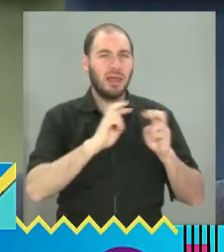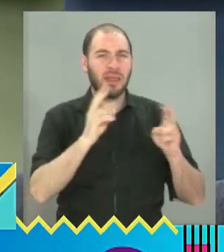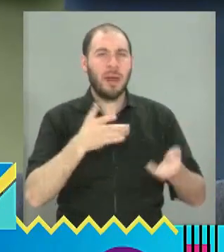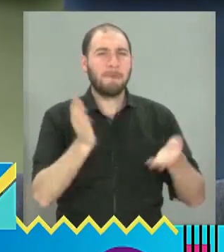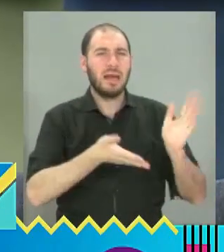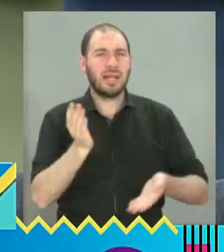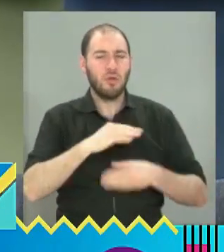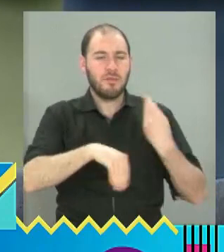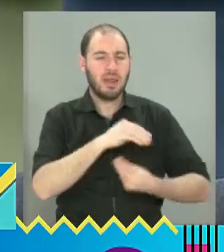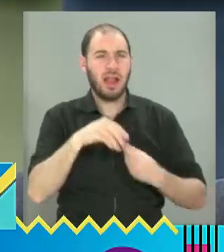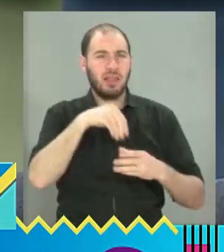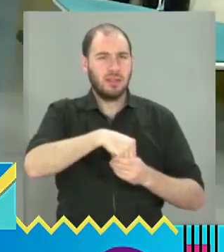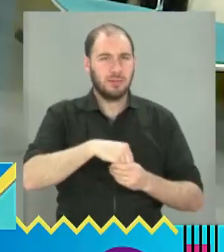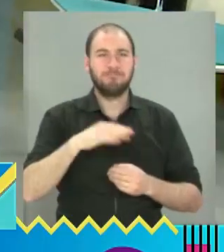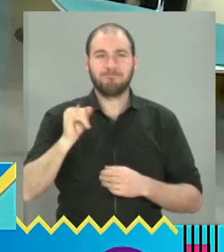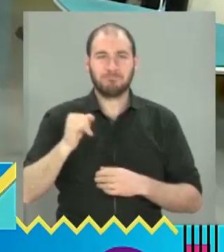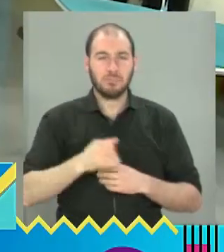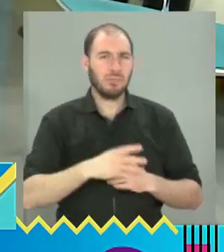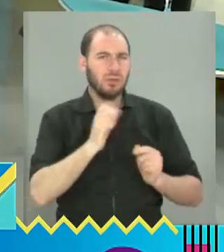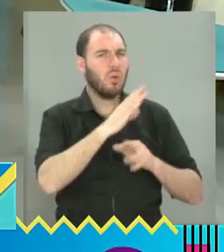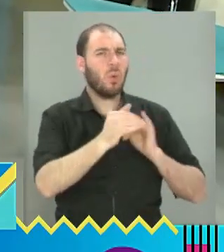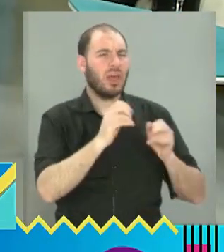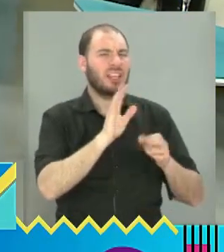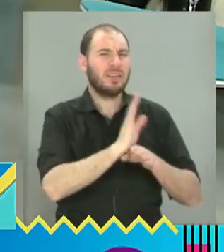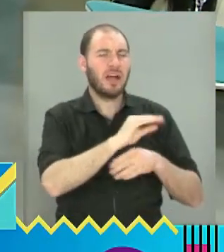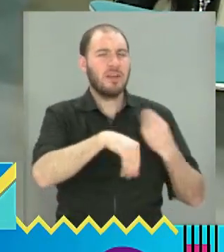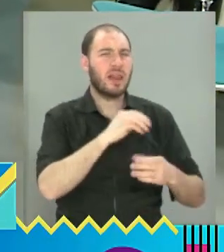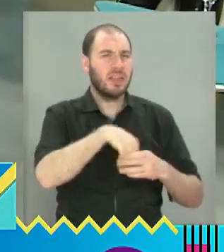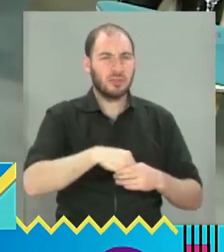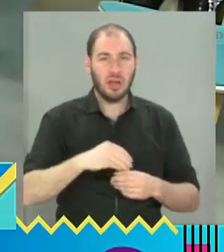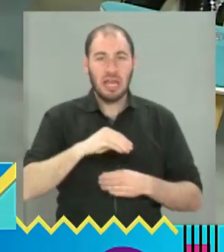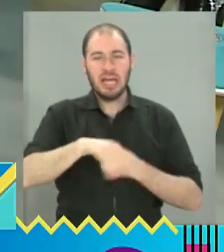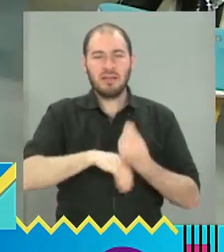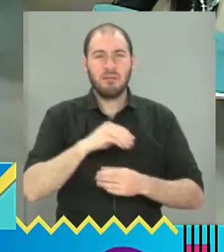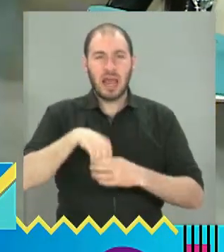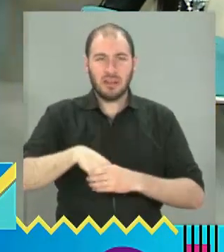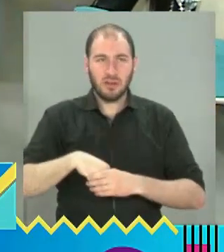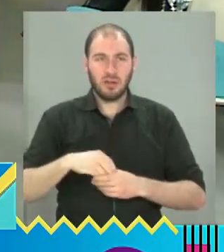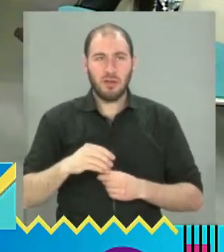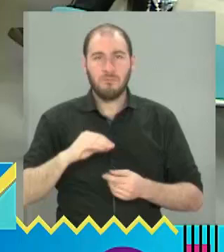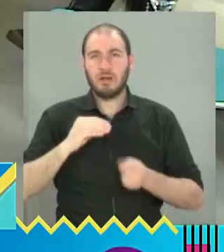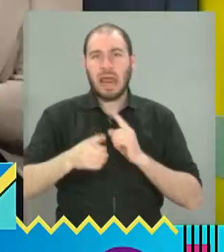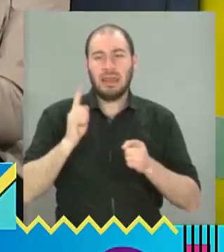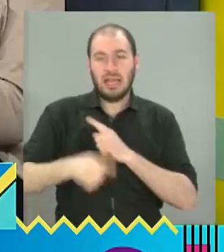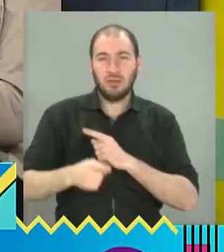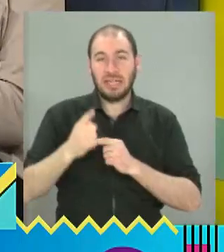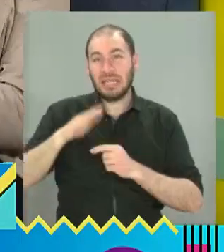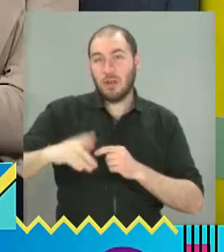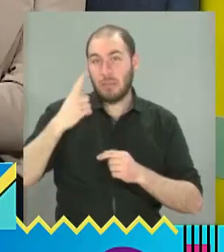con maltrato intrafamiliar? Sí. ¿Y a qué nos referimos con intrafamiliar? Intrafamiliar quiere decir el medio familiar directo con el cual el niño